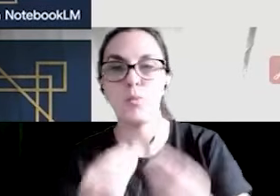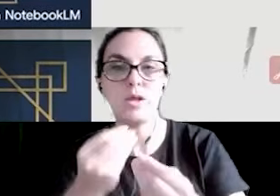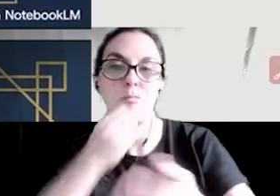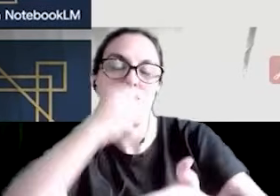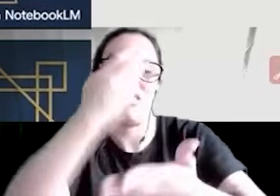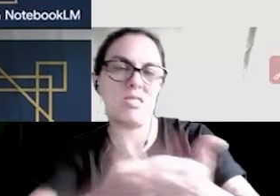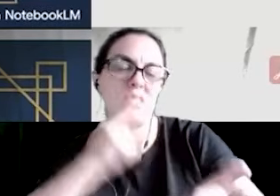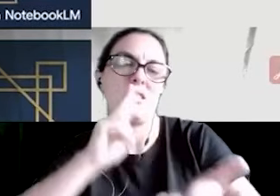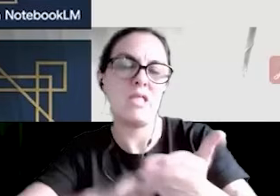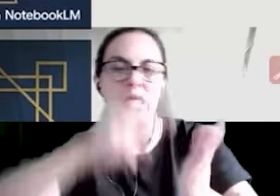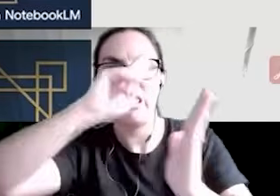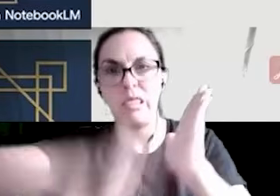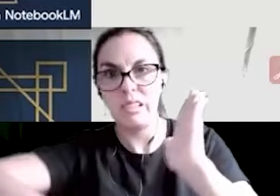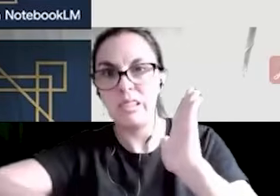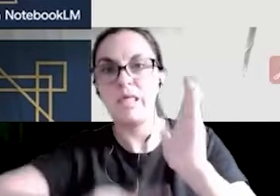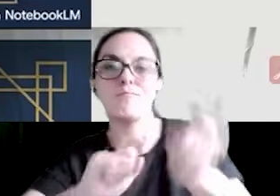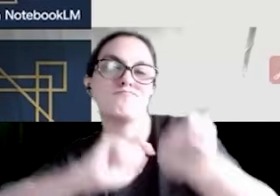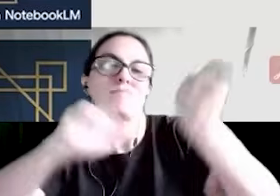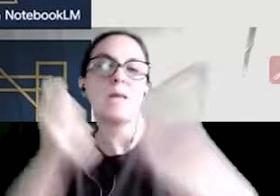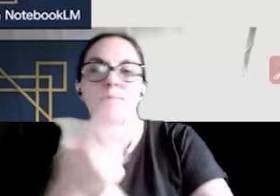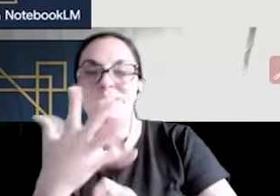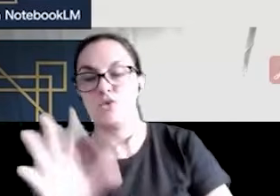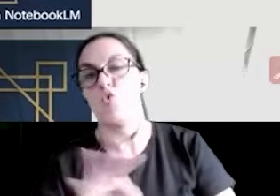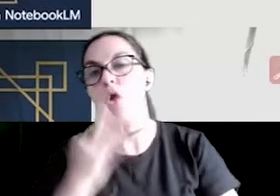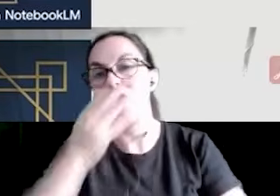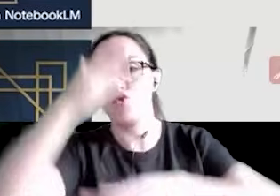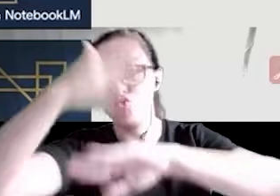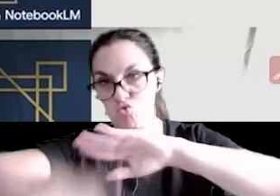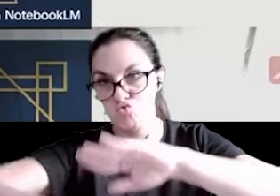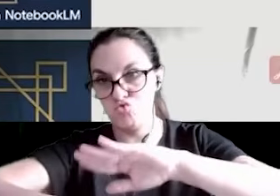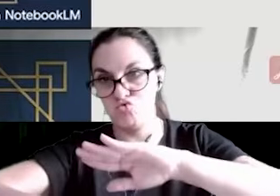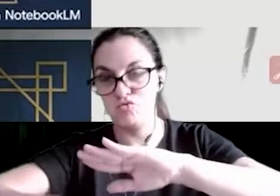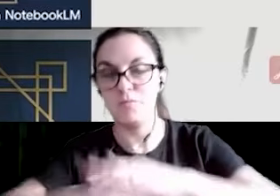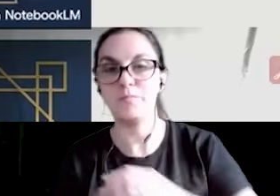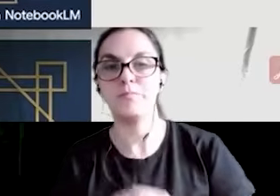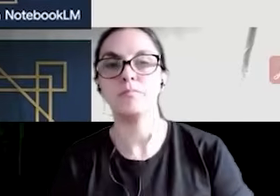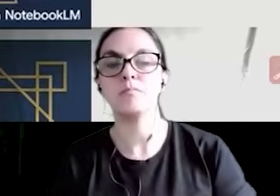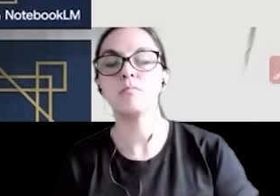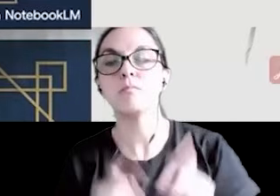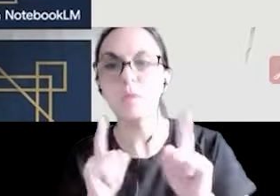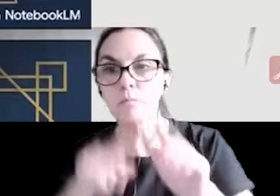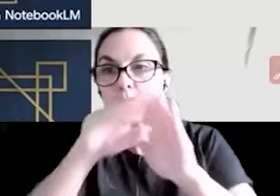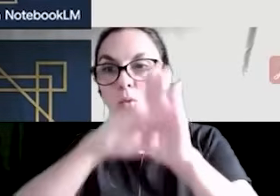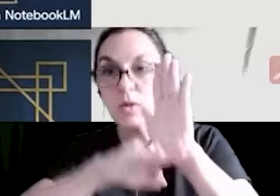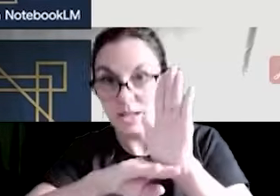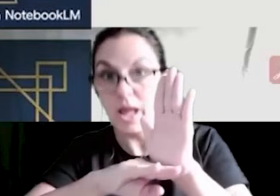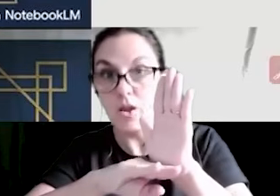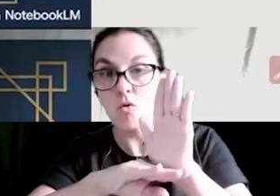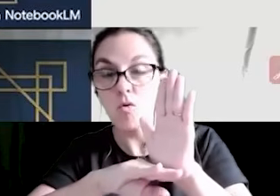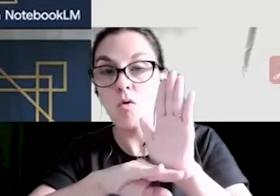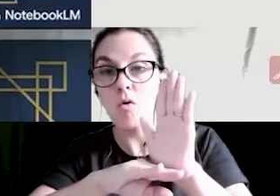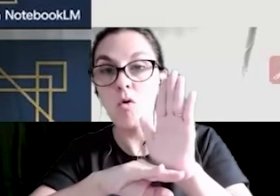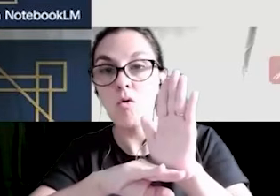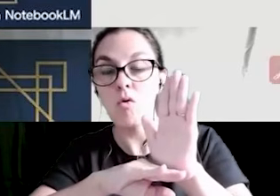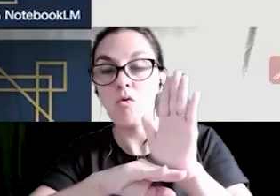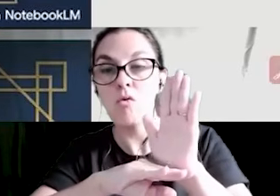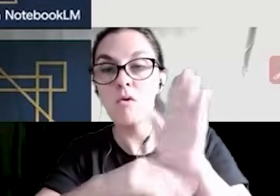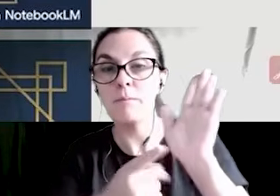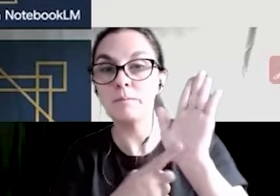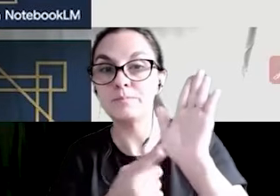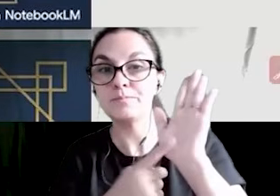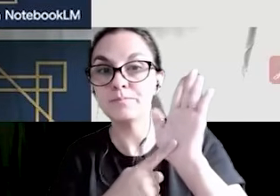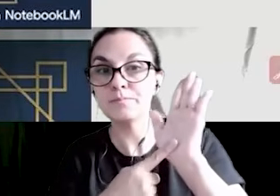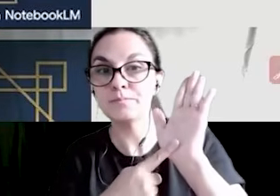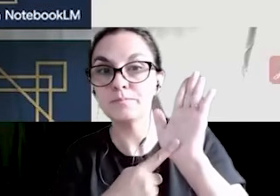tenga 5 años para trabajarla. De la misma forma, siguiendo el criterio de discrepancia significativa, si ese aumento